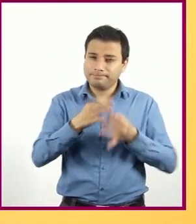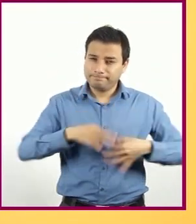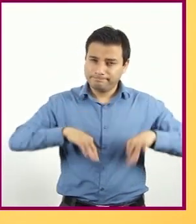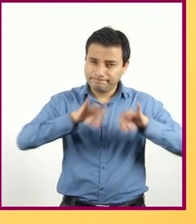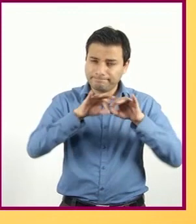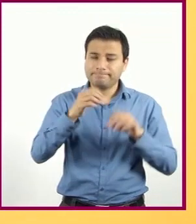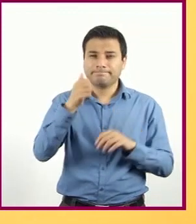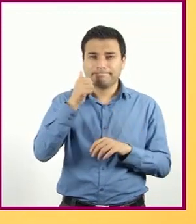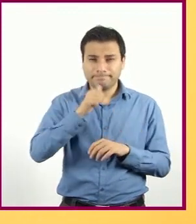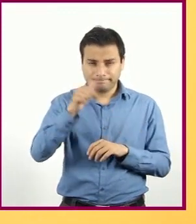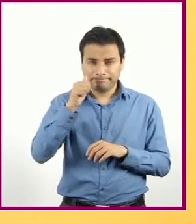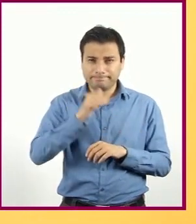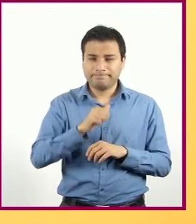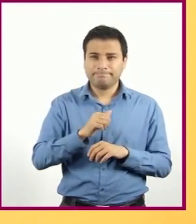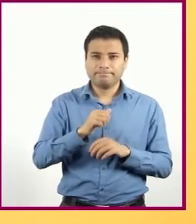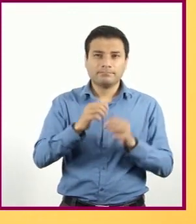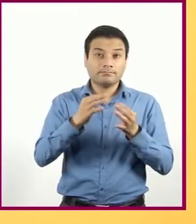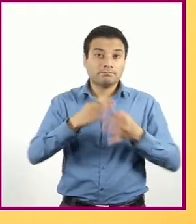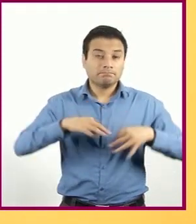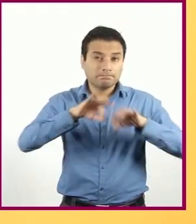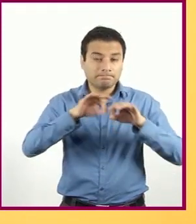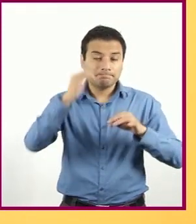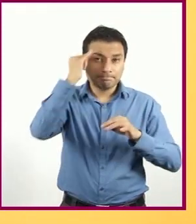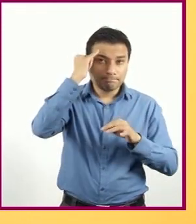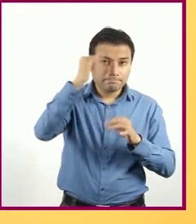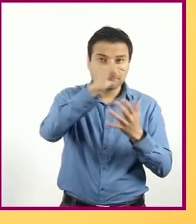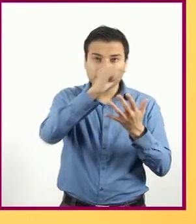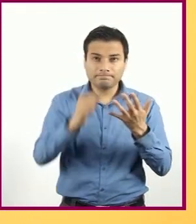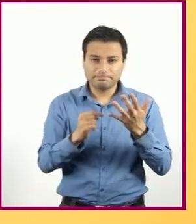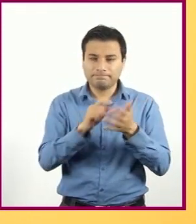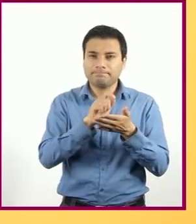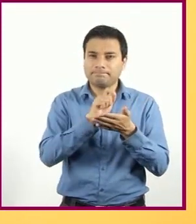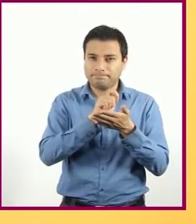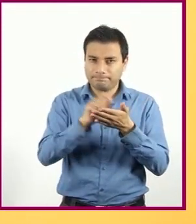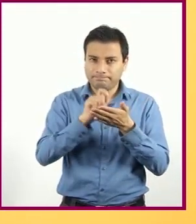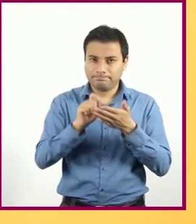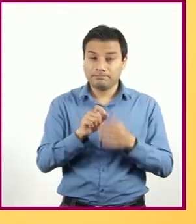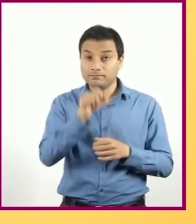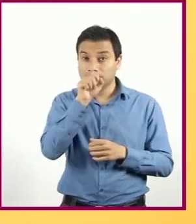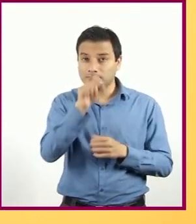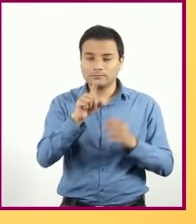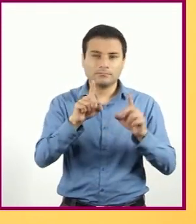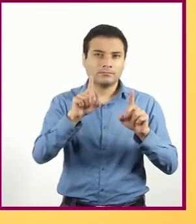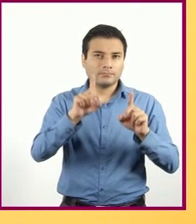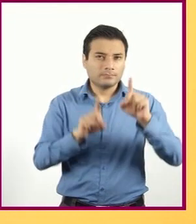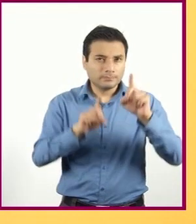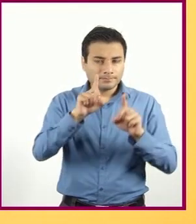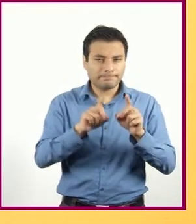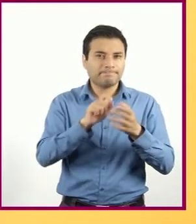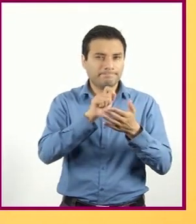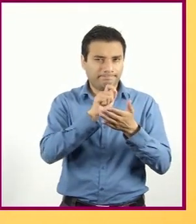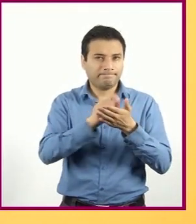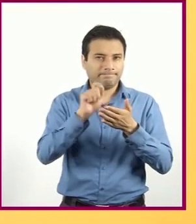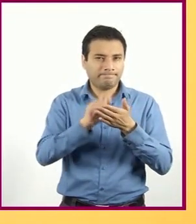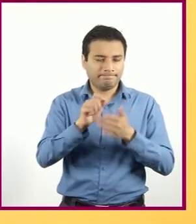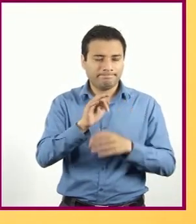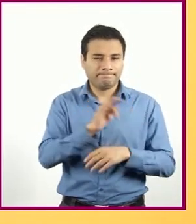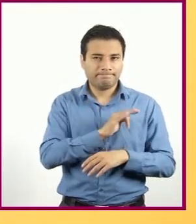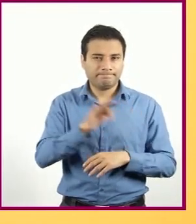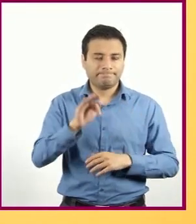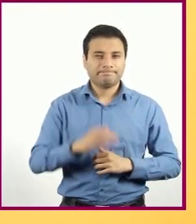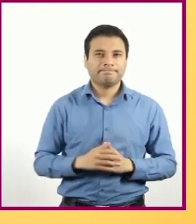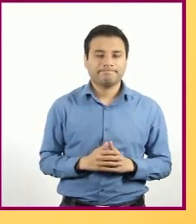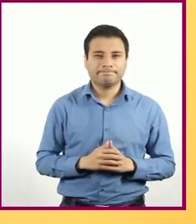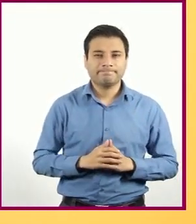las anotaciones de los aspectos que consideren importantes, así como también de las dudas que pudieron presentarse durante la